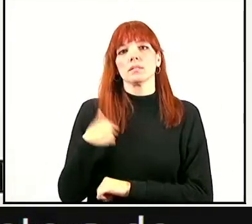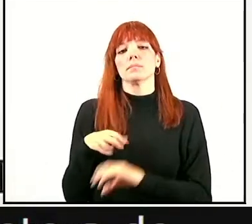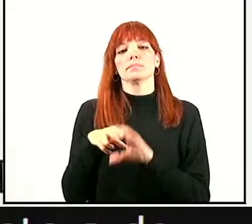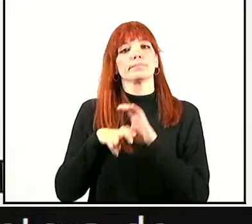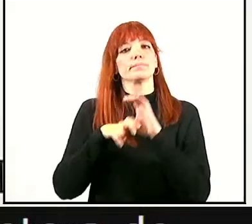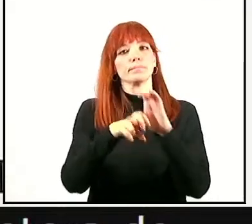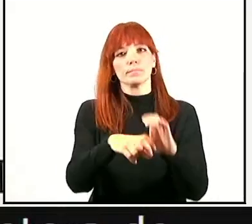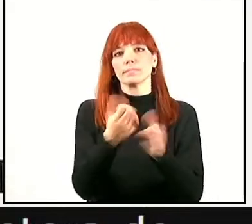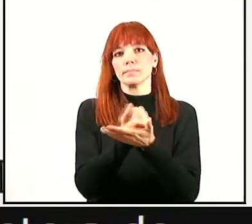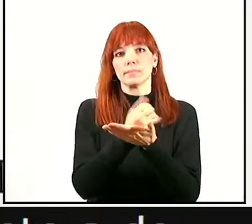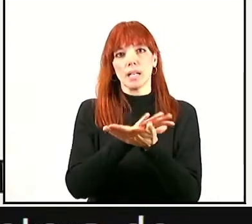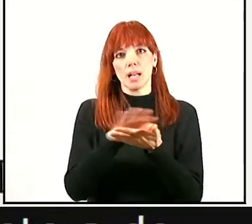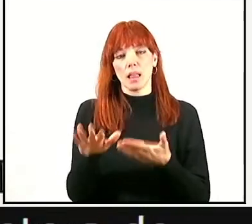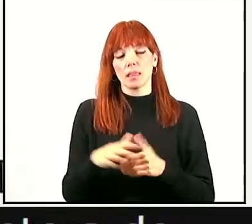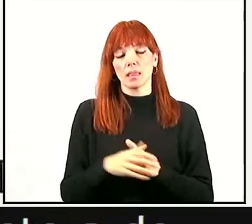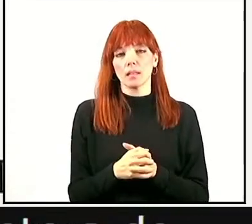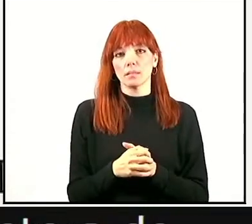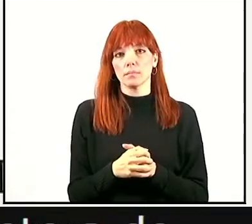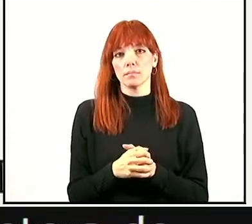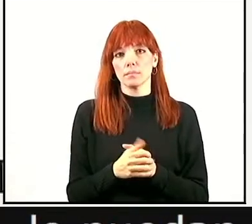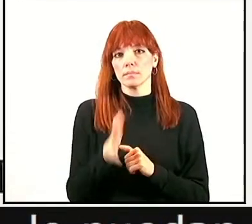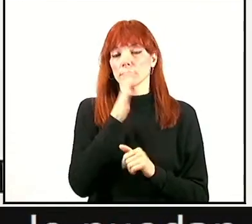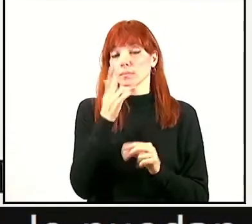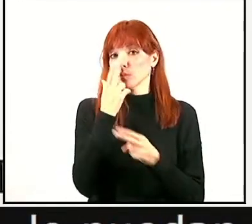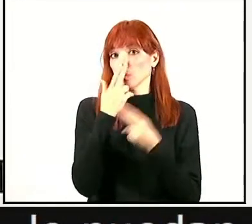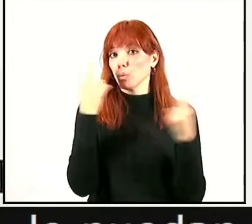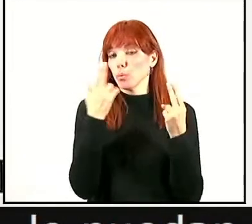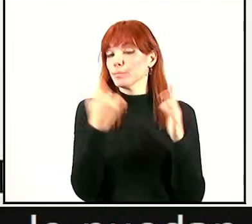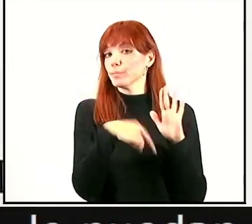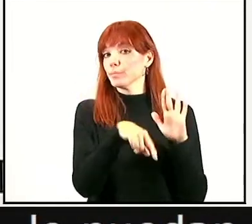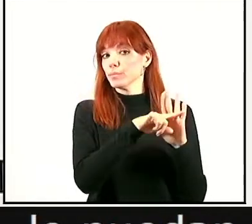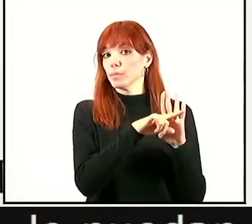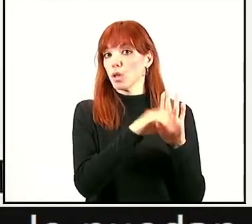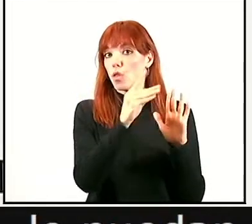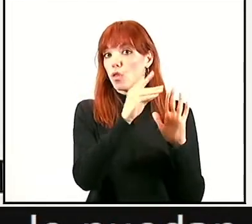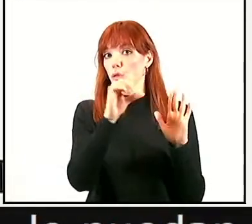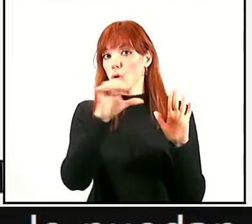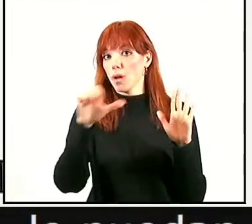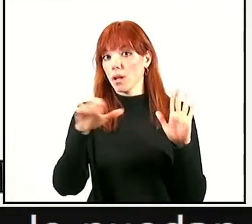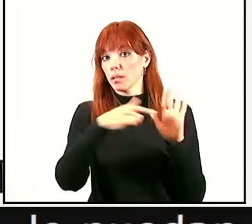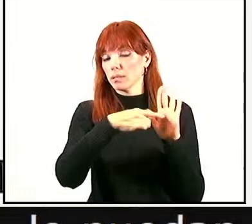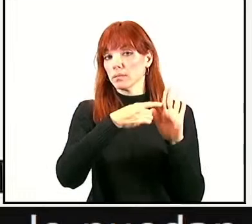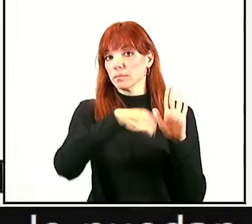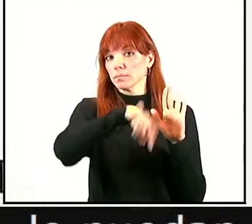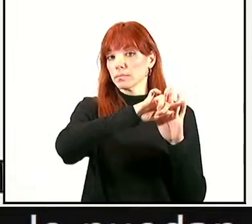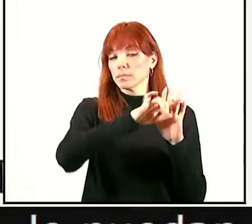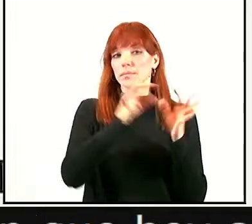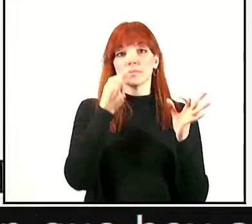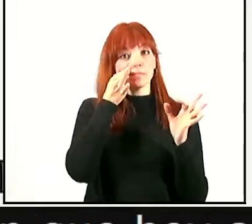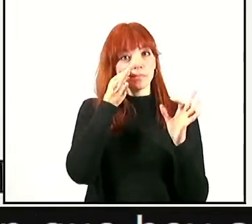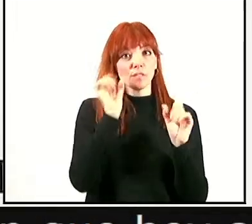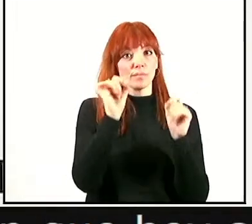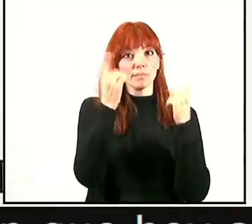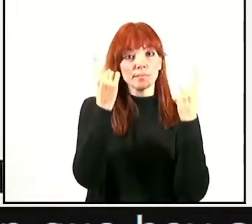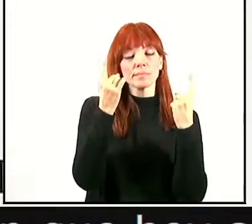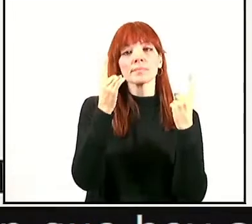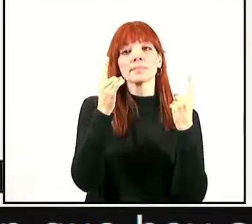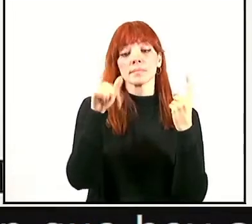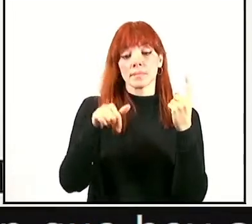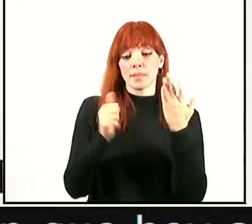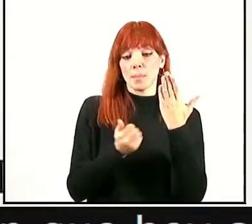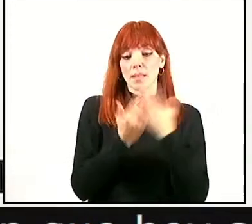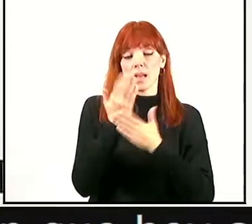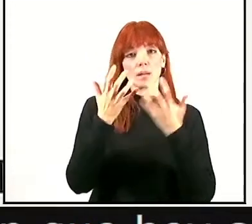manera gratuita. Con la publicación que hoy se ha hecho en el Diario Oficial de Extremadura, desde esta misma